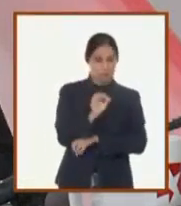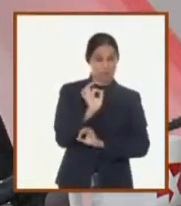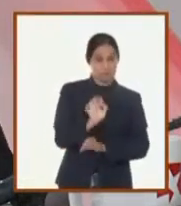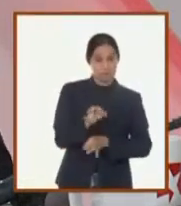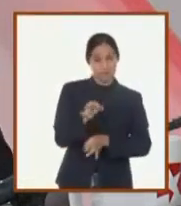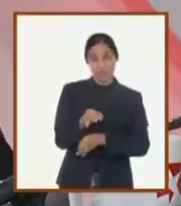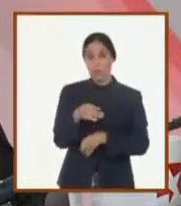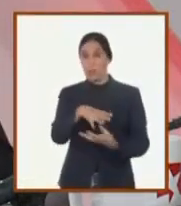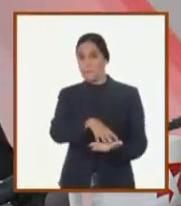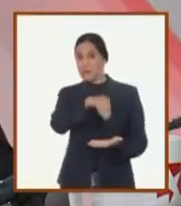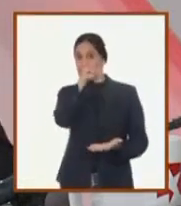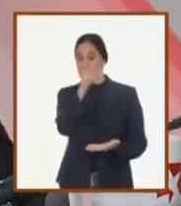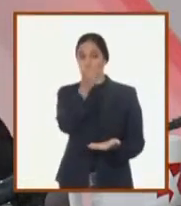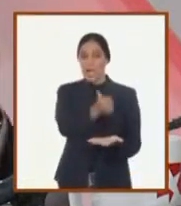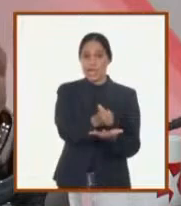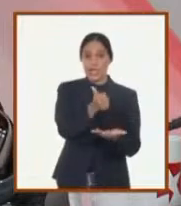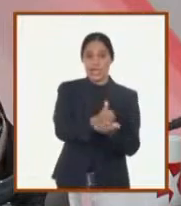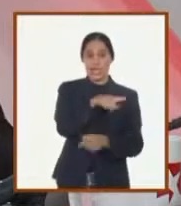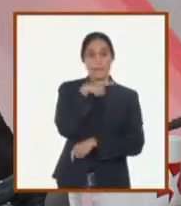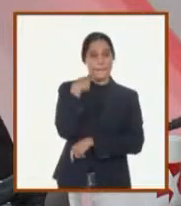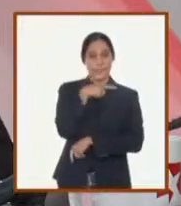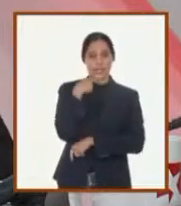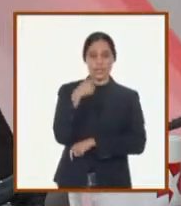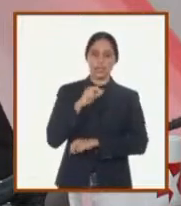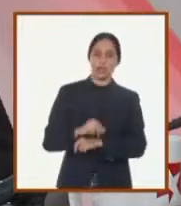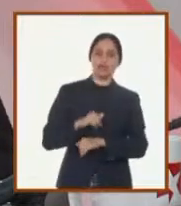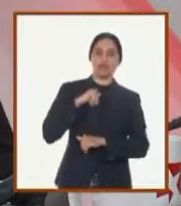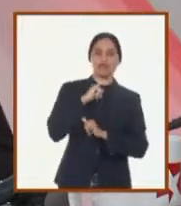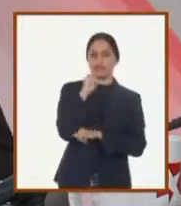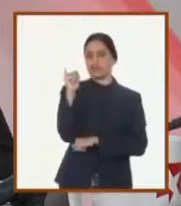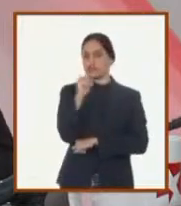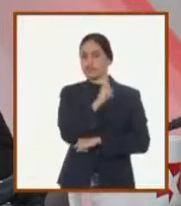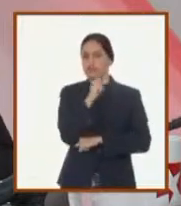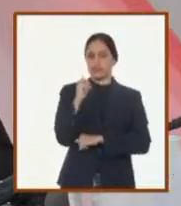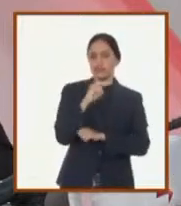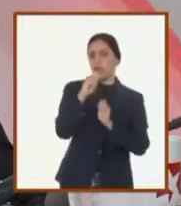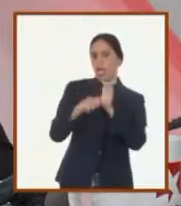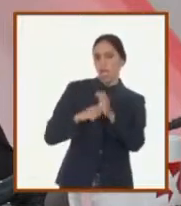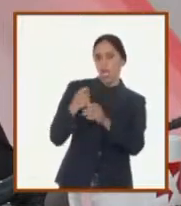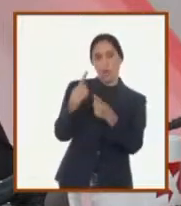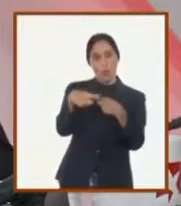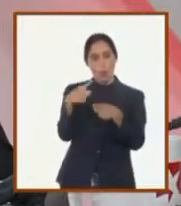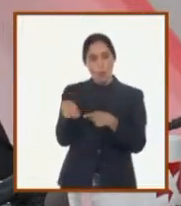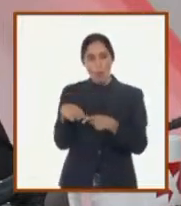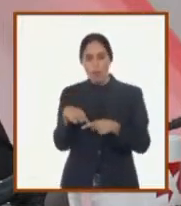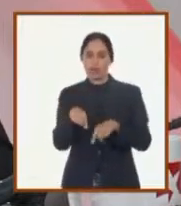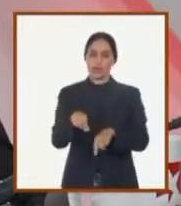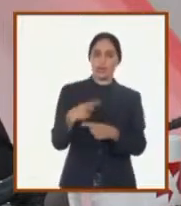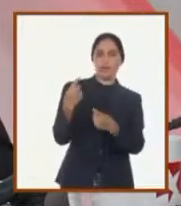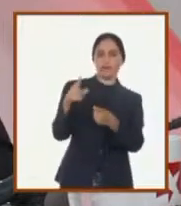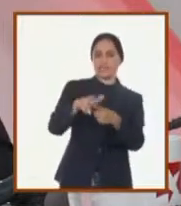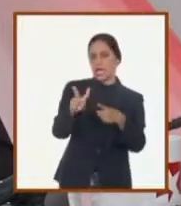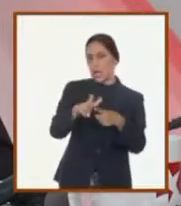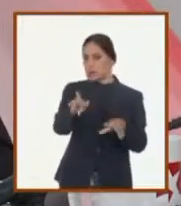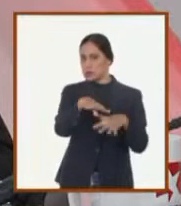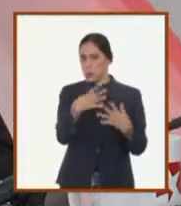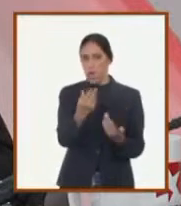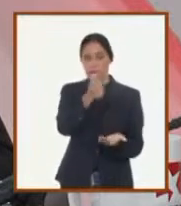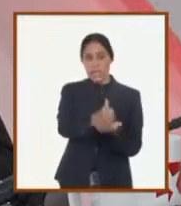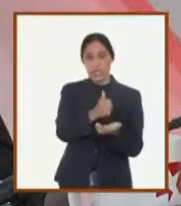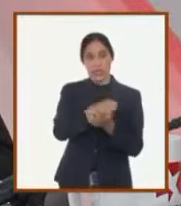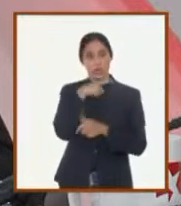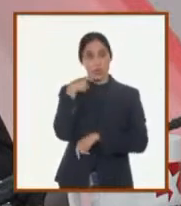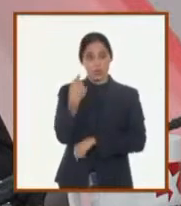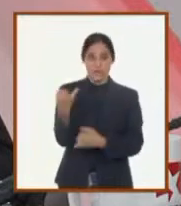Palacio del kremlin y que fue transmitido a través de RT y otras cadenas televisivas rusas y que ha sido